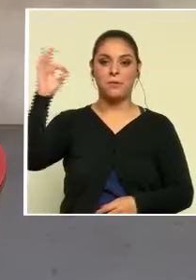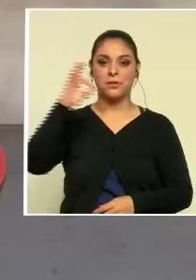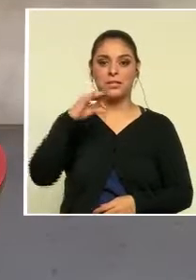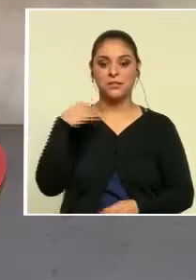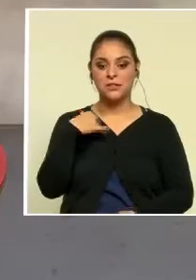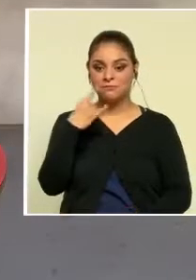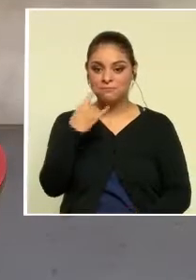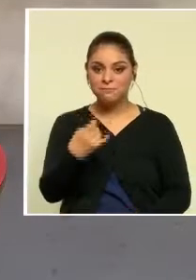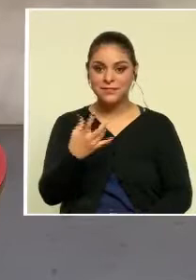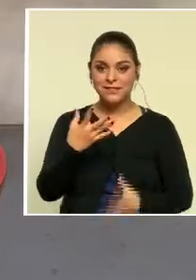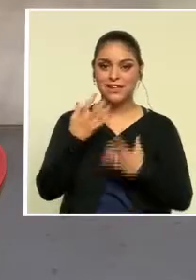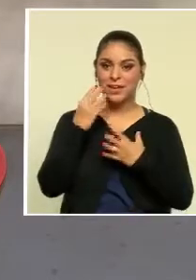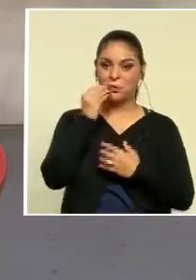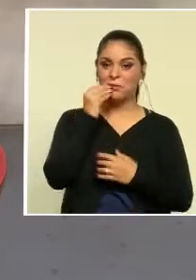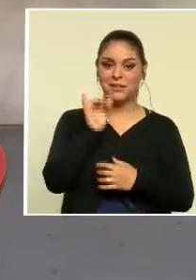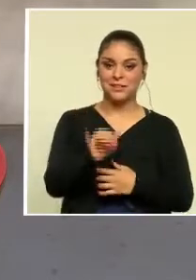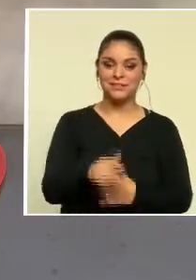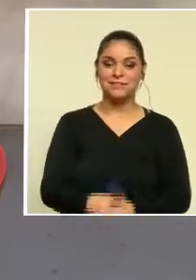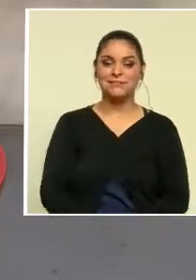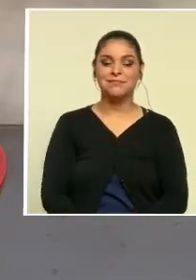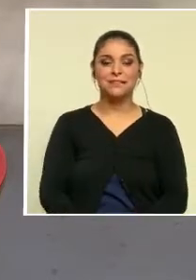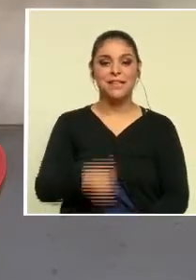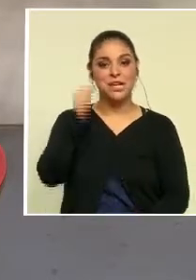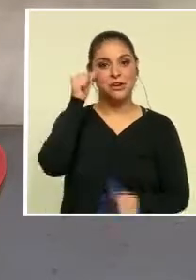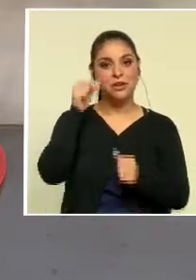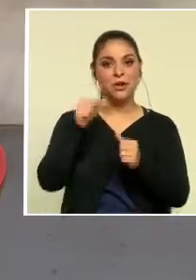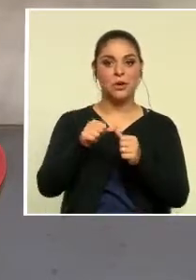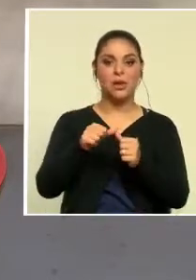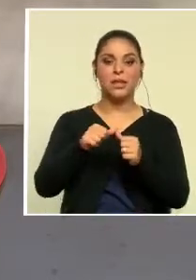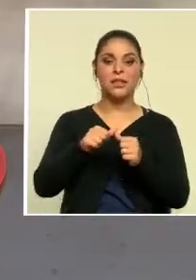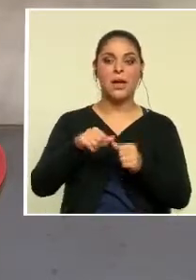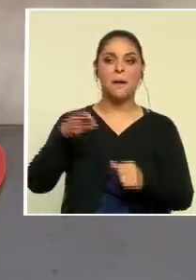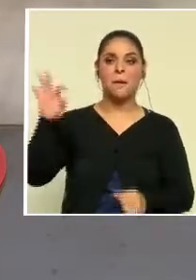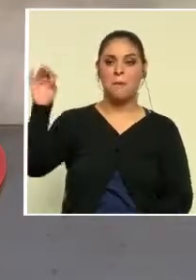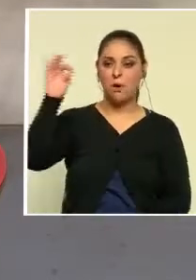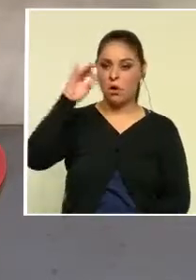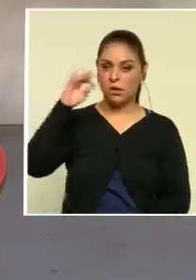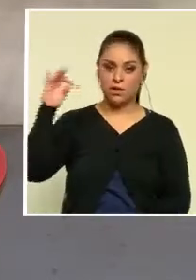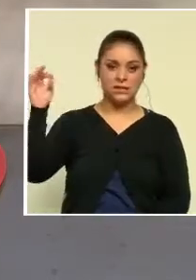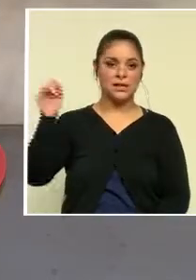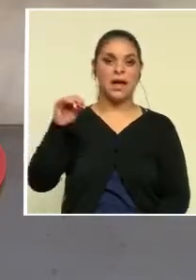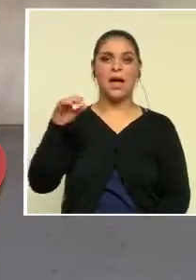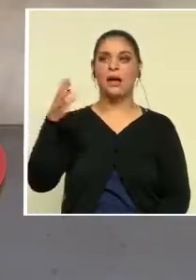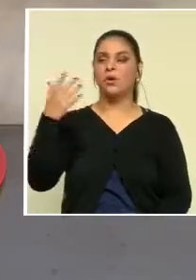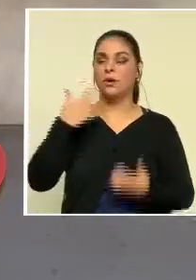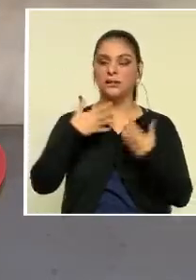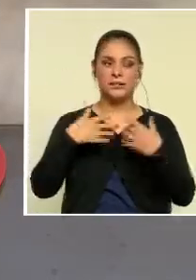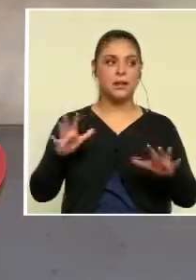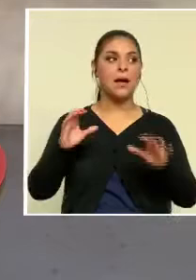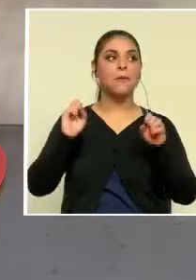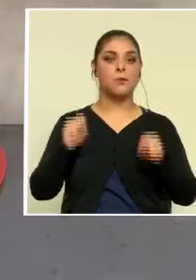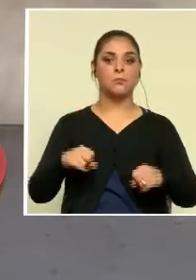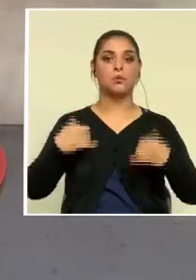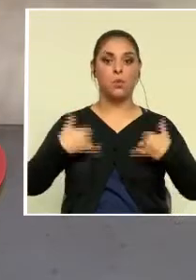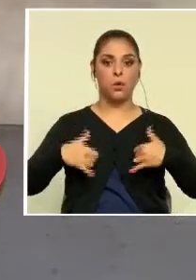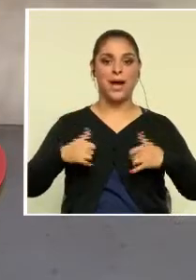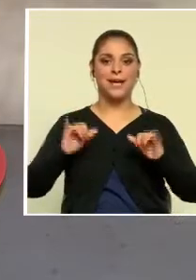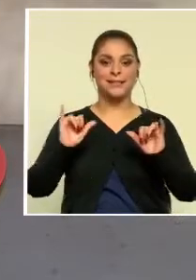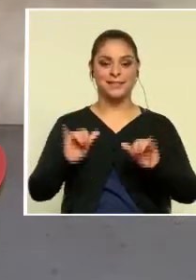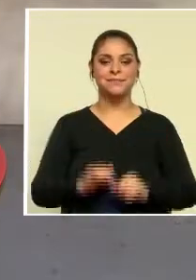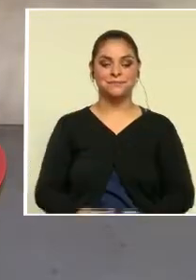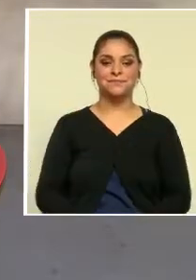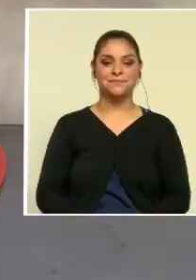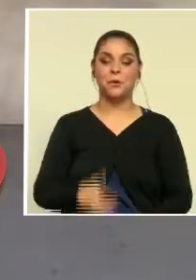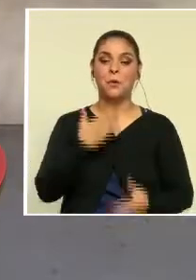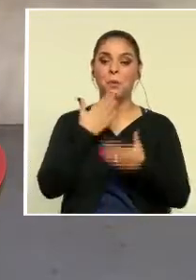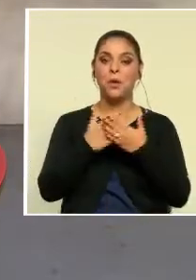esto y recuerden verdad post k mariposa lo que sea podemos jugar así visto niños y niñas